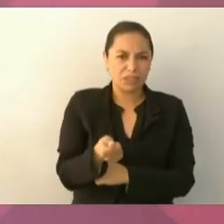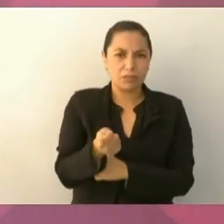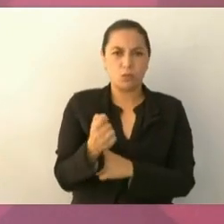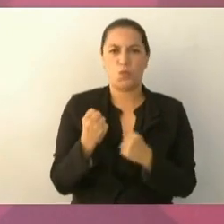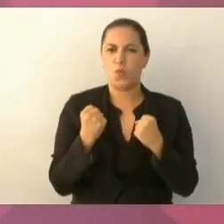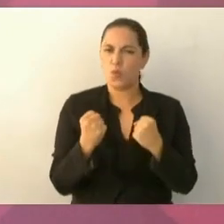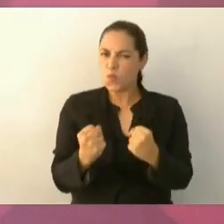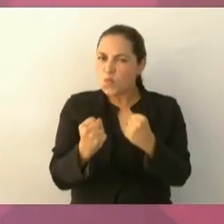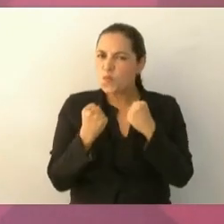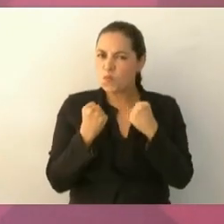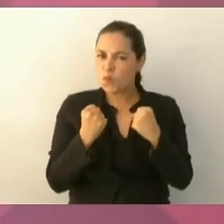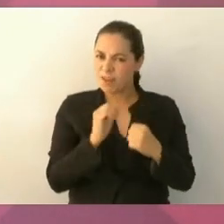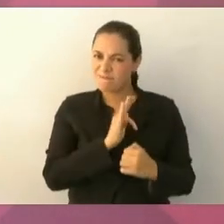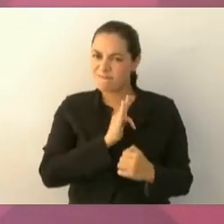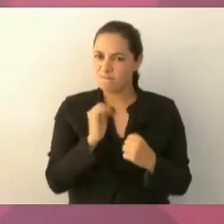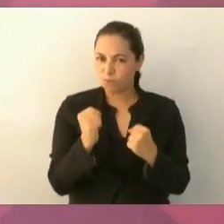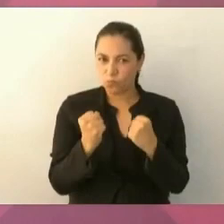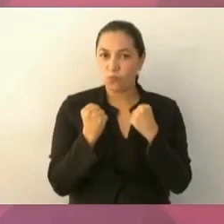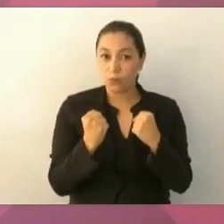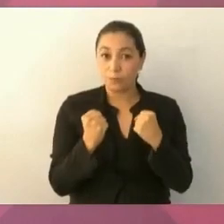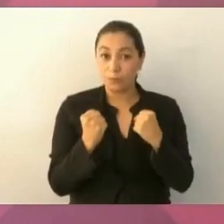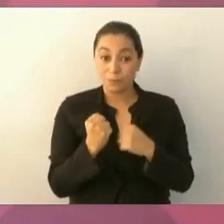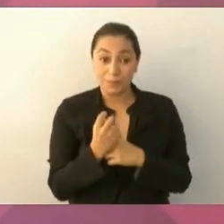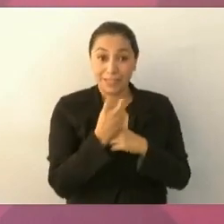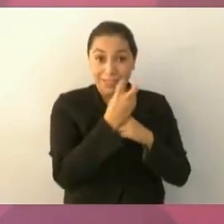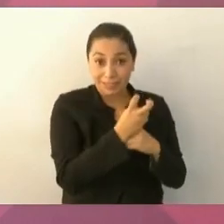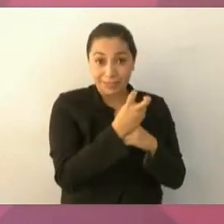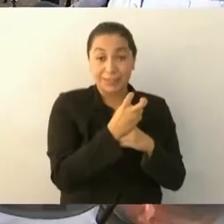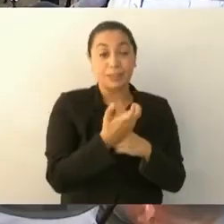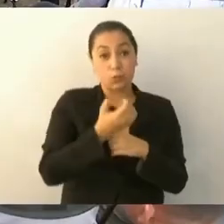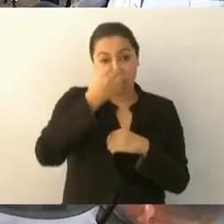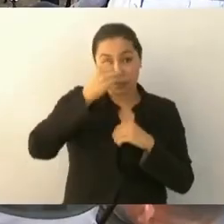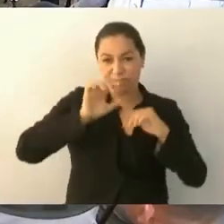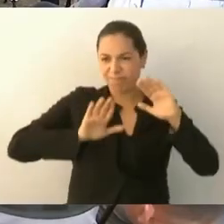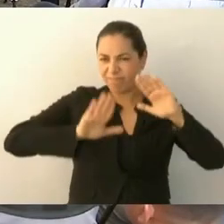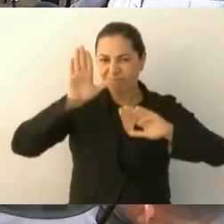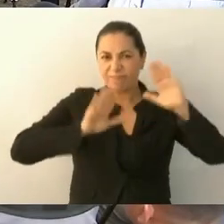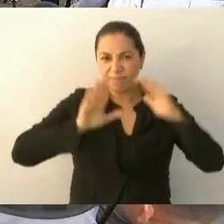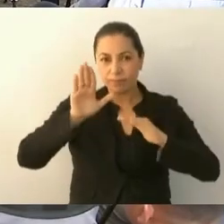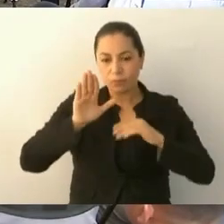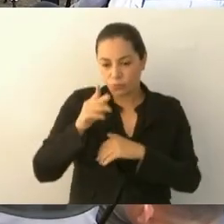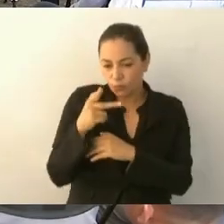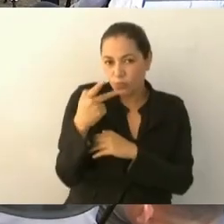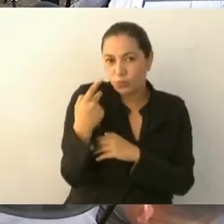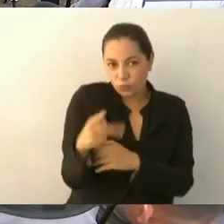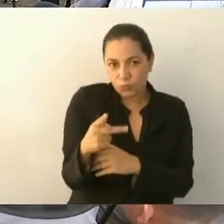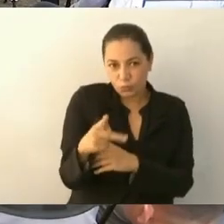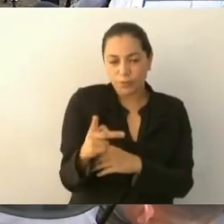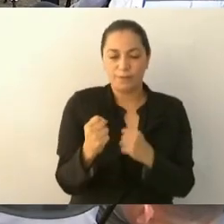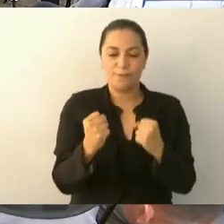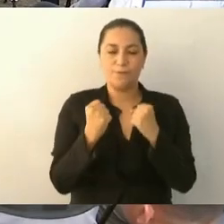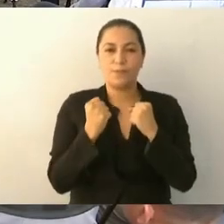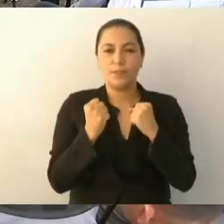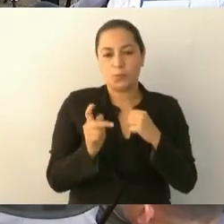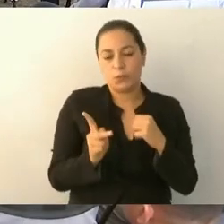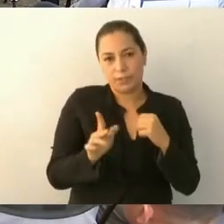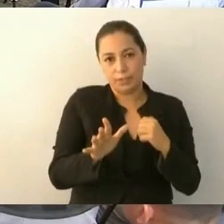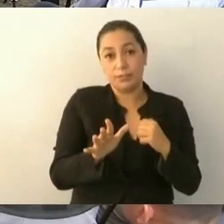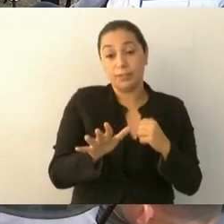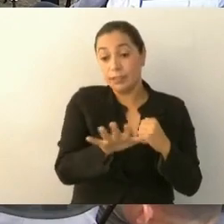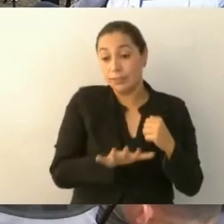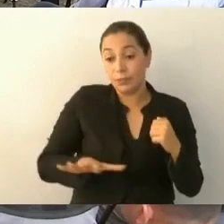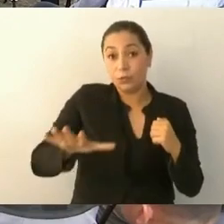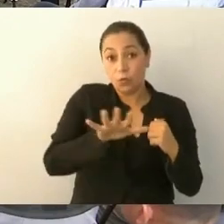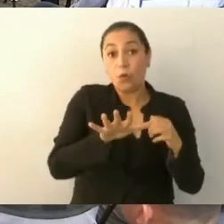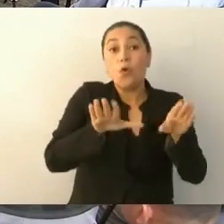poder. La democracia es el poder del pueblo, el gobierno del pueblo, para el pueblo y con el